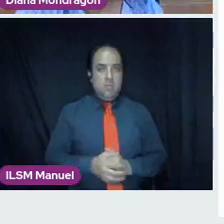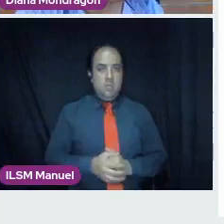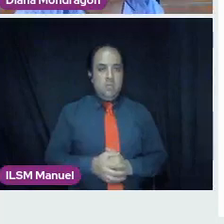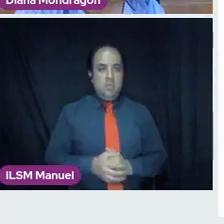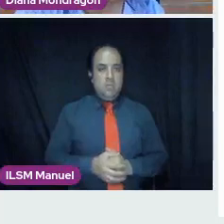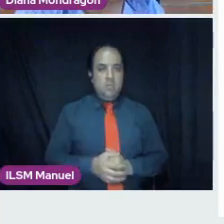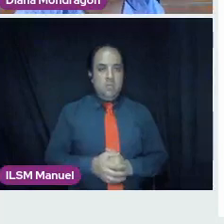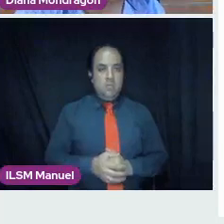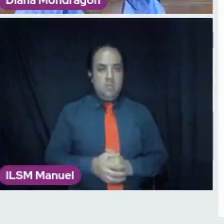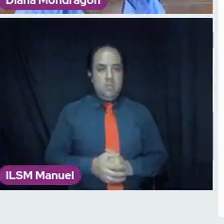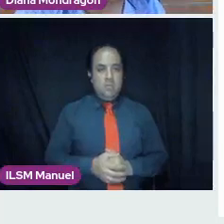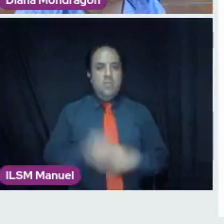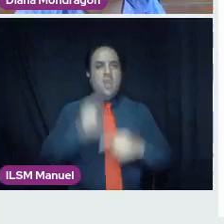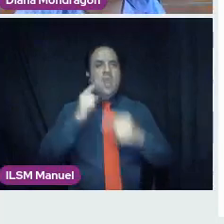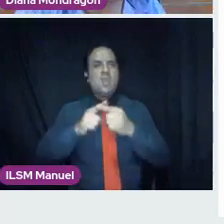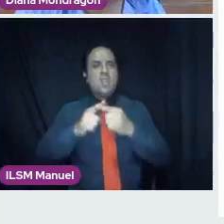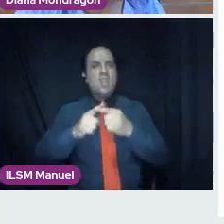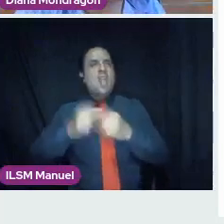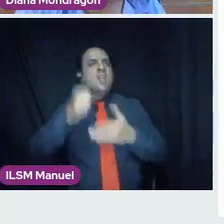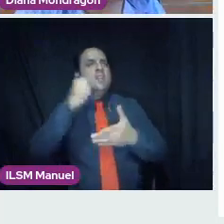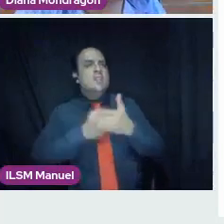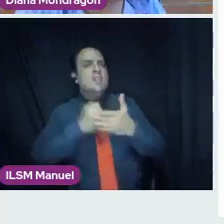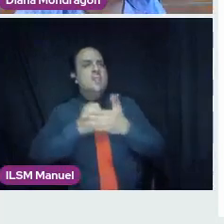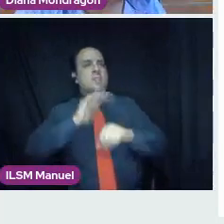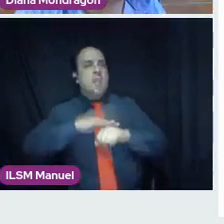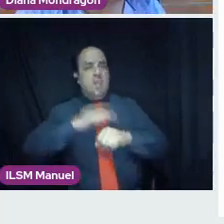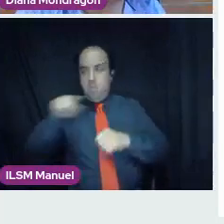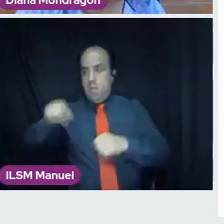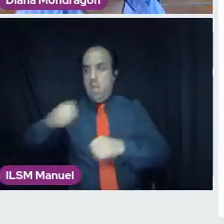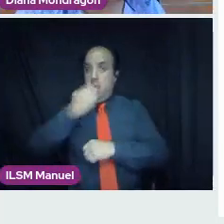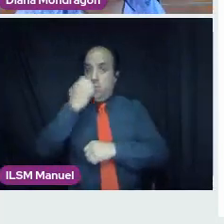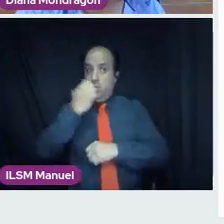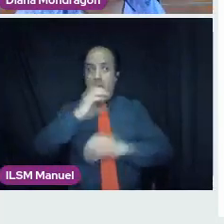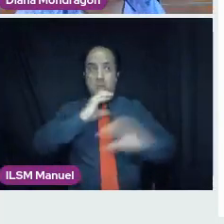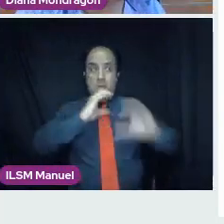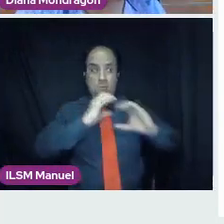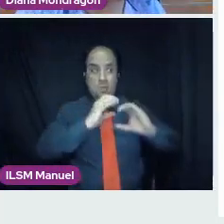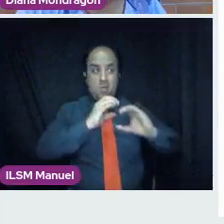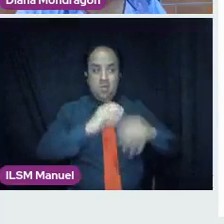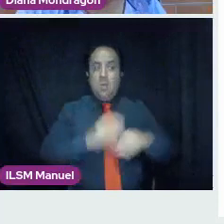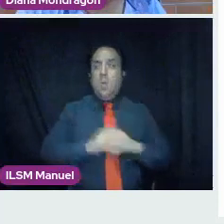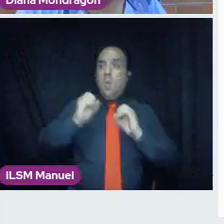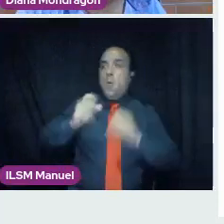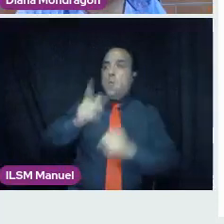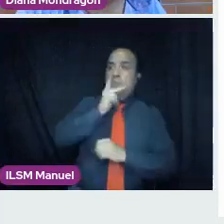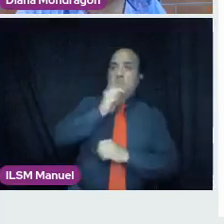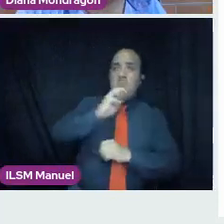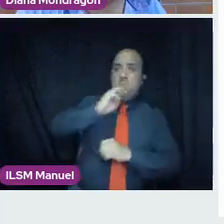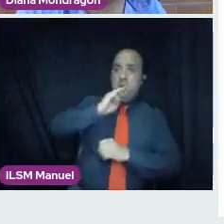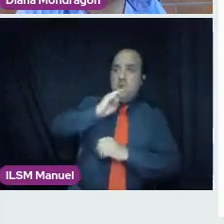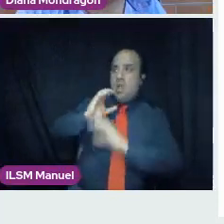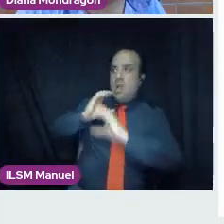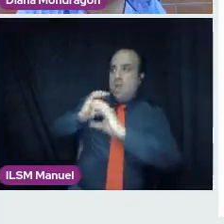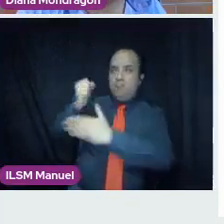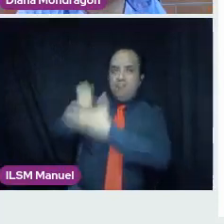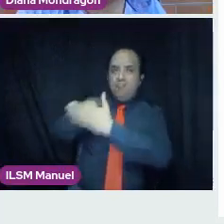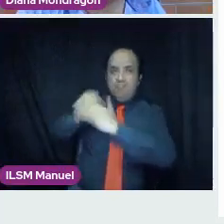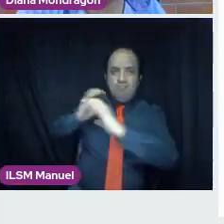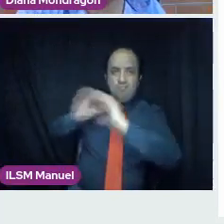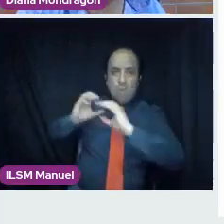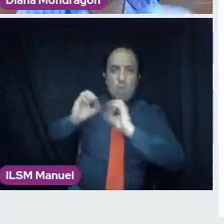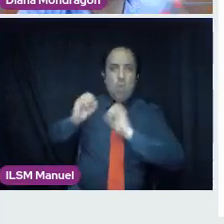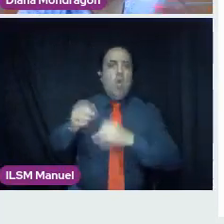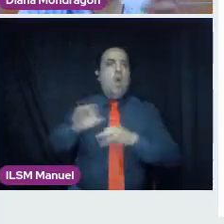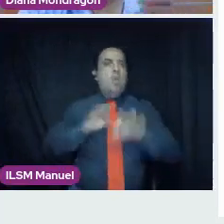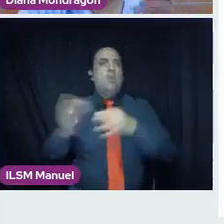quién debe insistir más? ¿La escuela en esta comunicación con los padres o los padres o es trabajo mutuo? Y realmente, sí